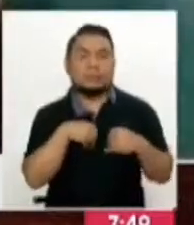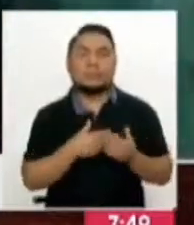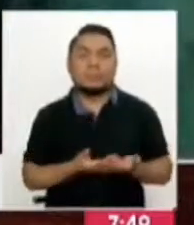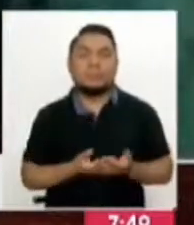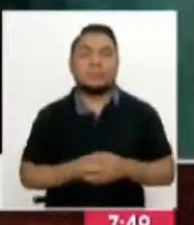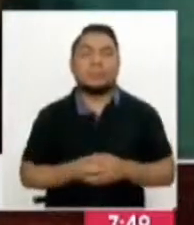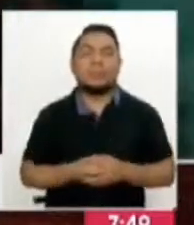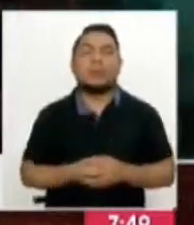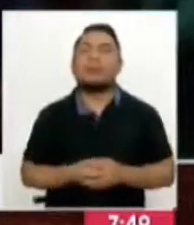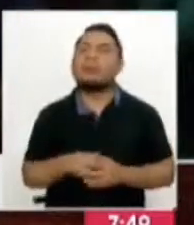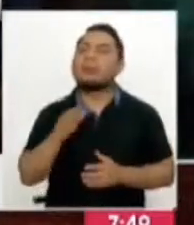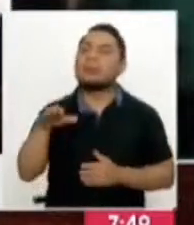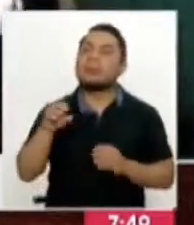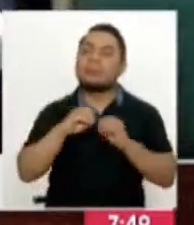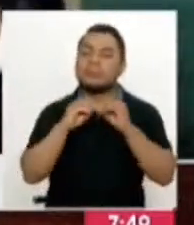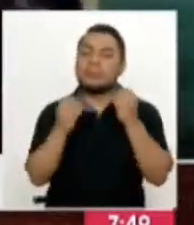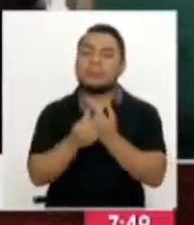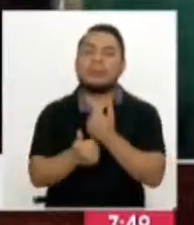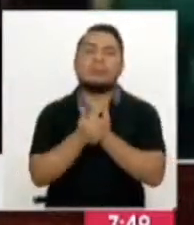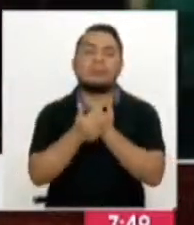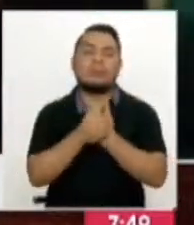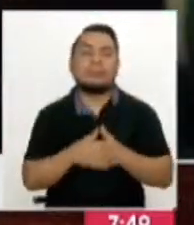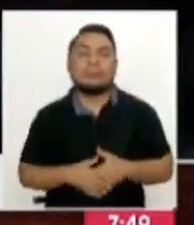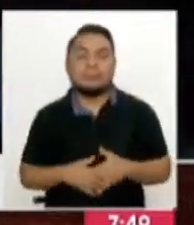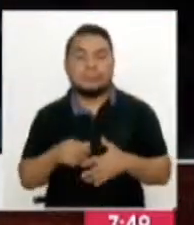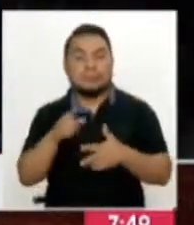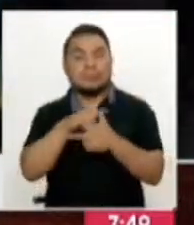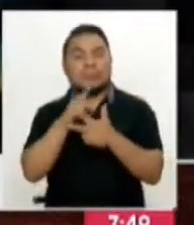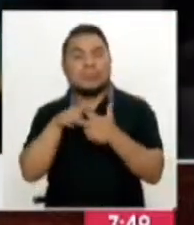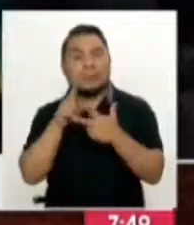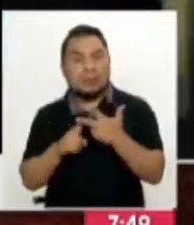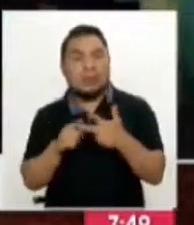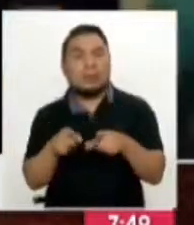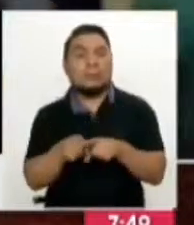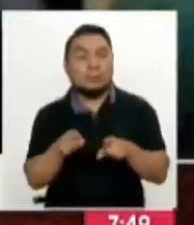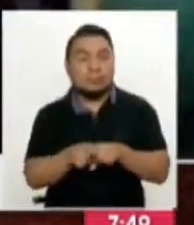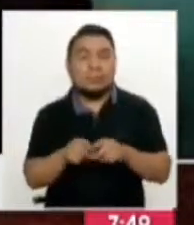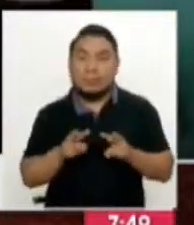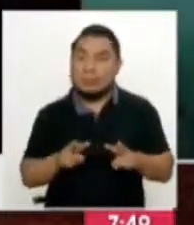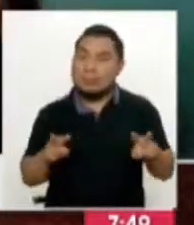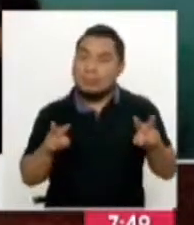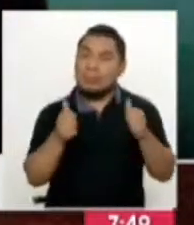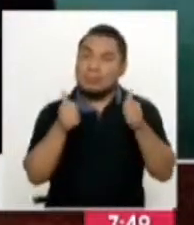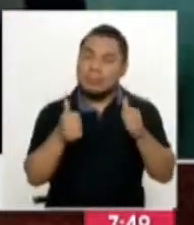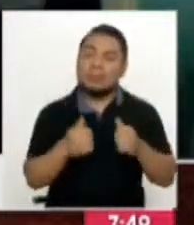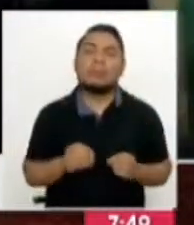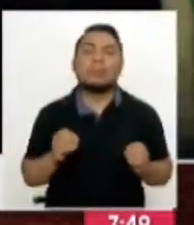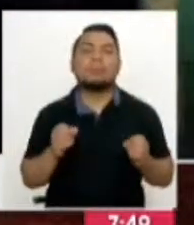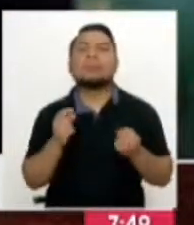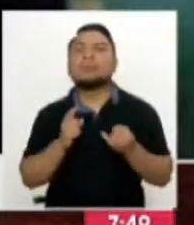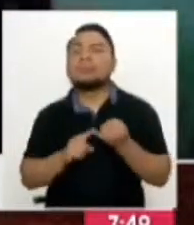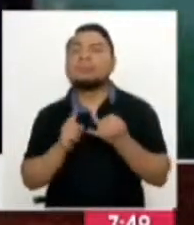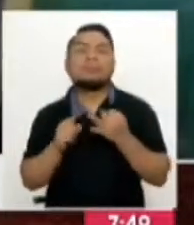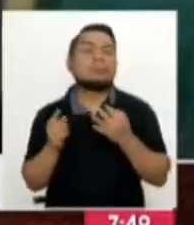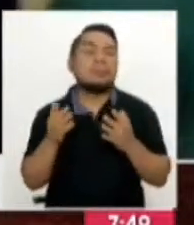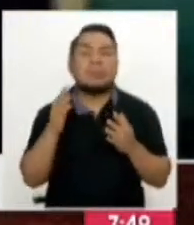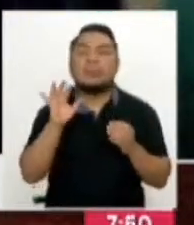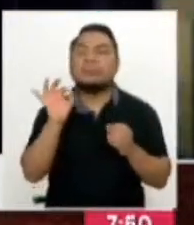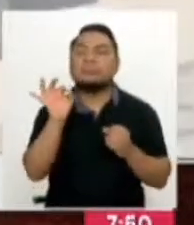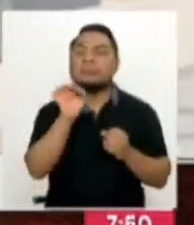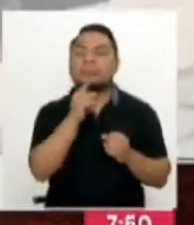cuando se trata de organizaciones criminales, ¿estas tres modalidades también son válidas o existen ciertas Claro. condiciones al